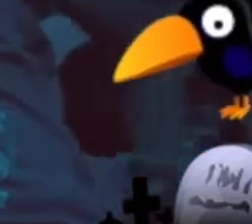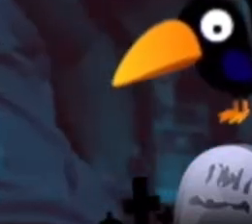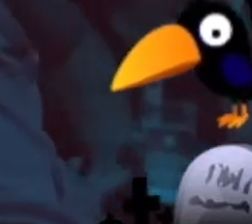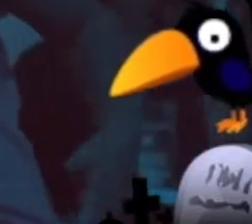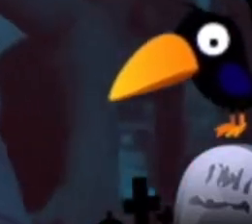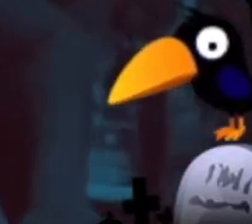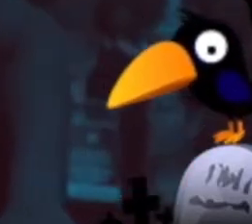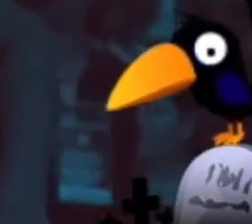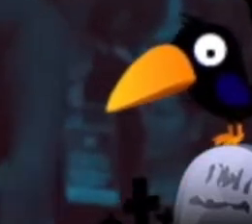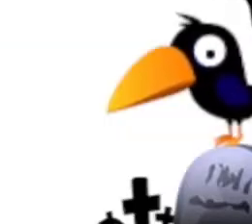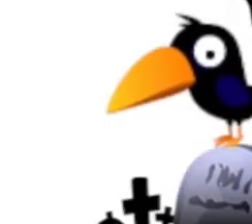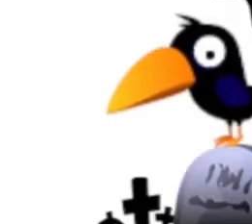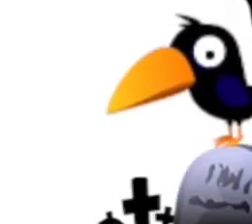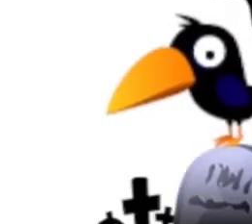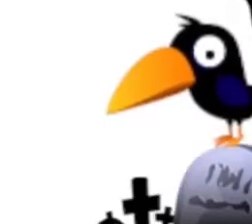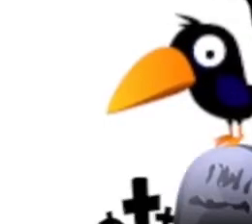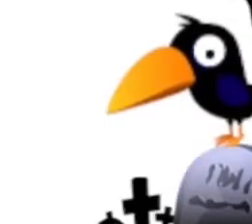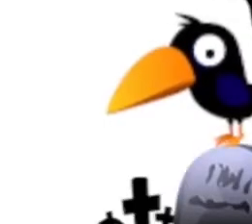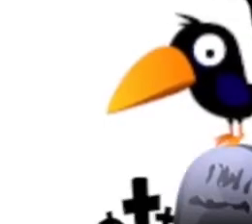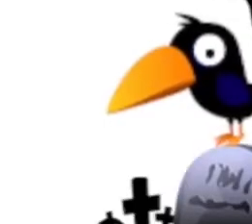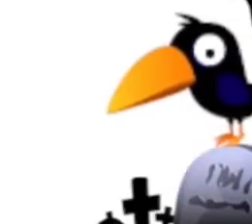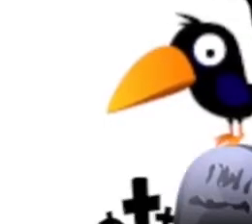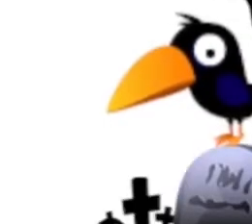feliz en Barranca Bermeja, sí es posible.